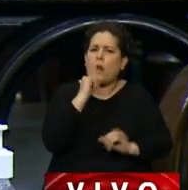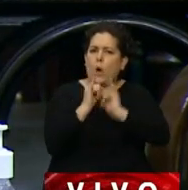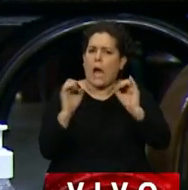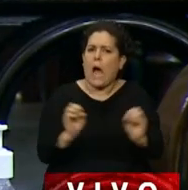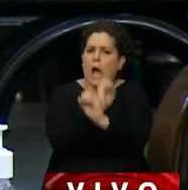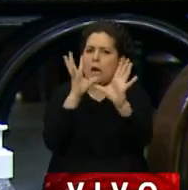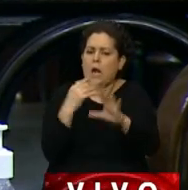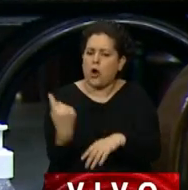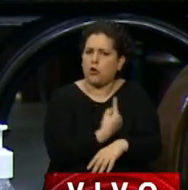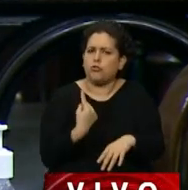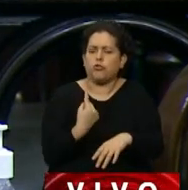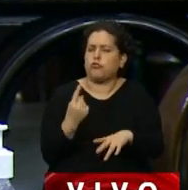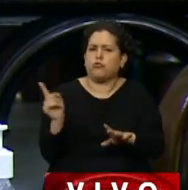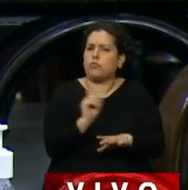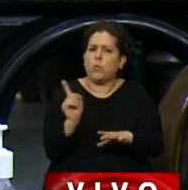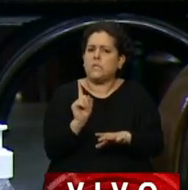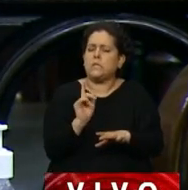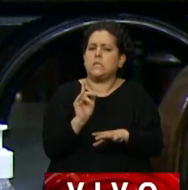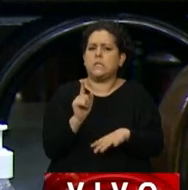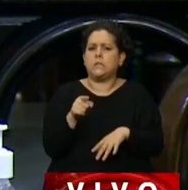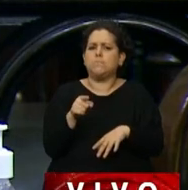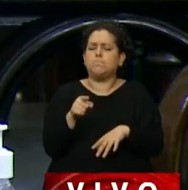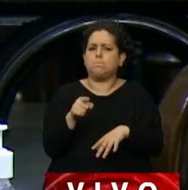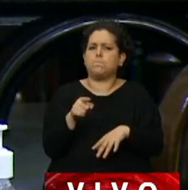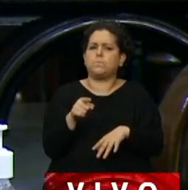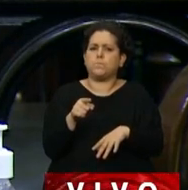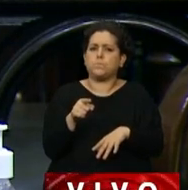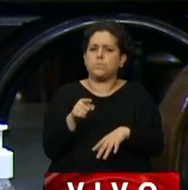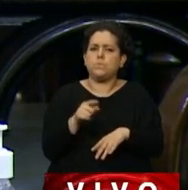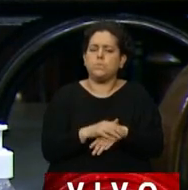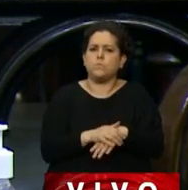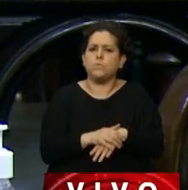nosotros no estamos de ninguna manera